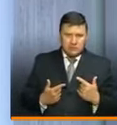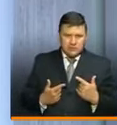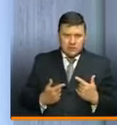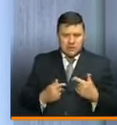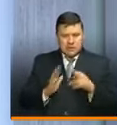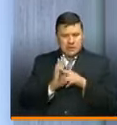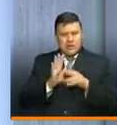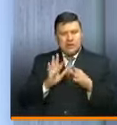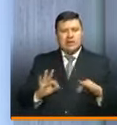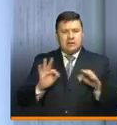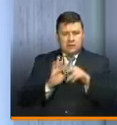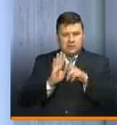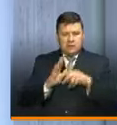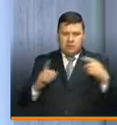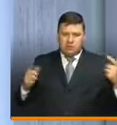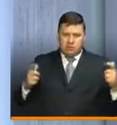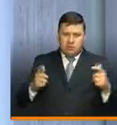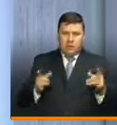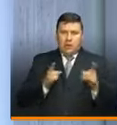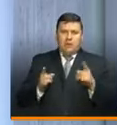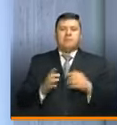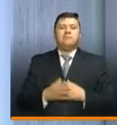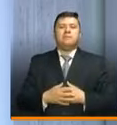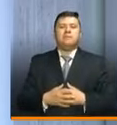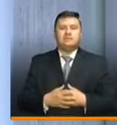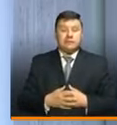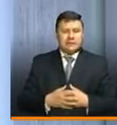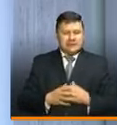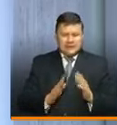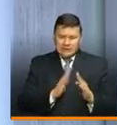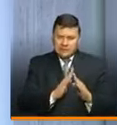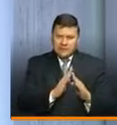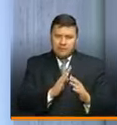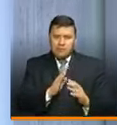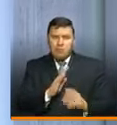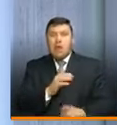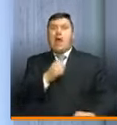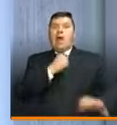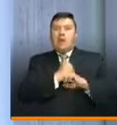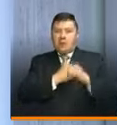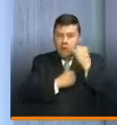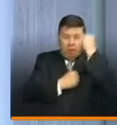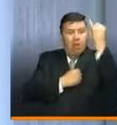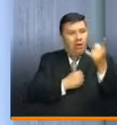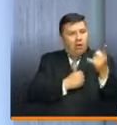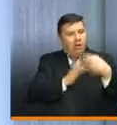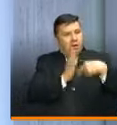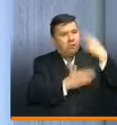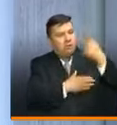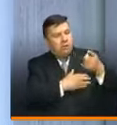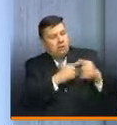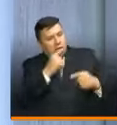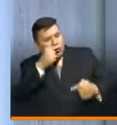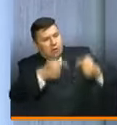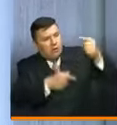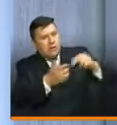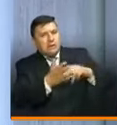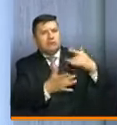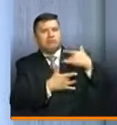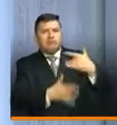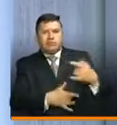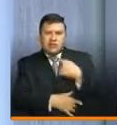medida esencial para reducir el contagio. Esa iniciativa nos apoya muchísimo. Es una iniciativa que además, con la generosidad